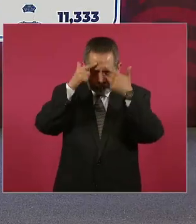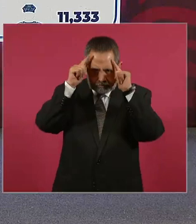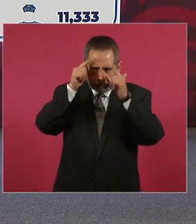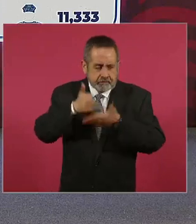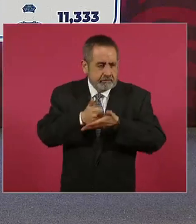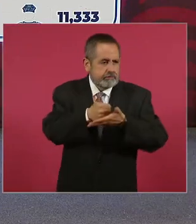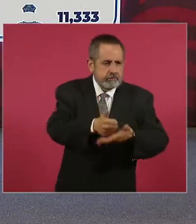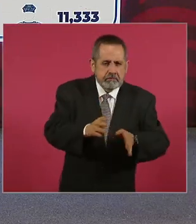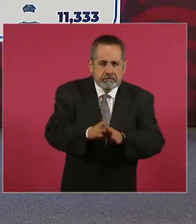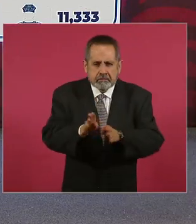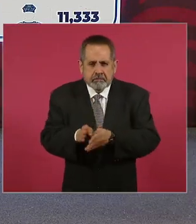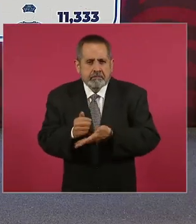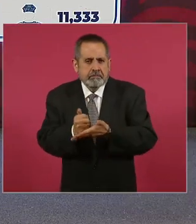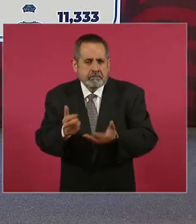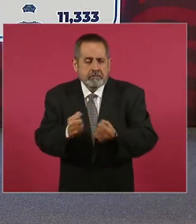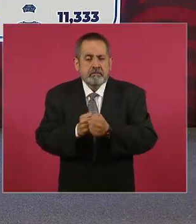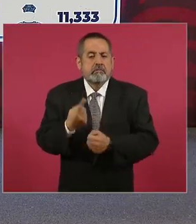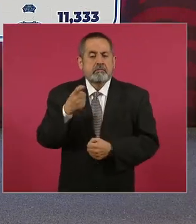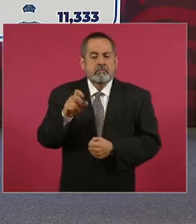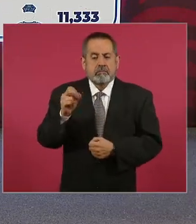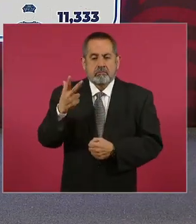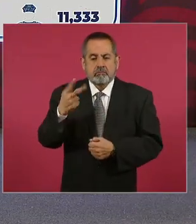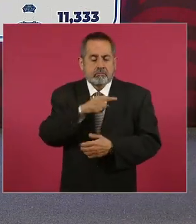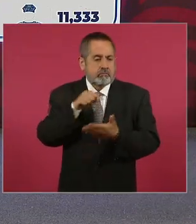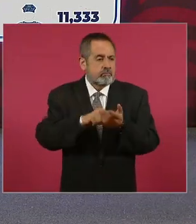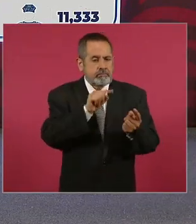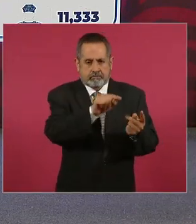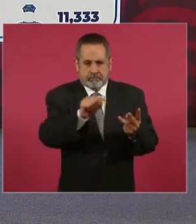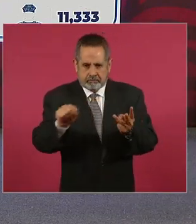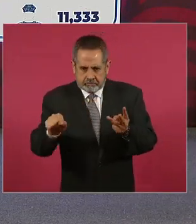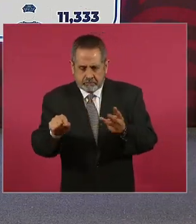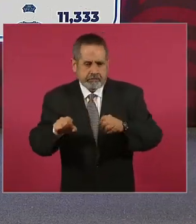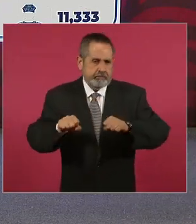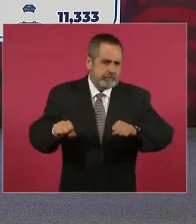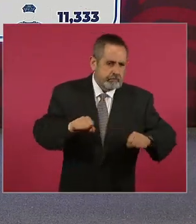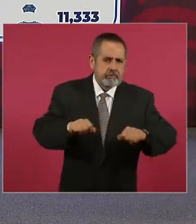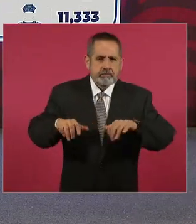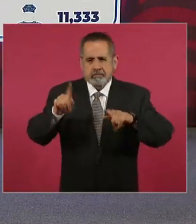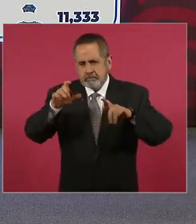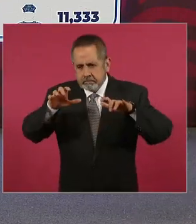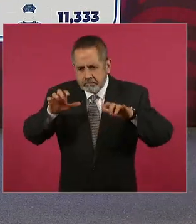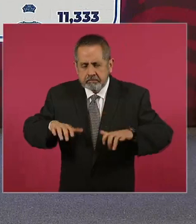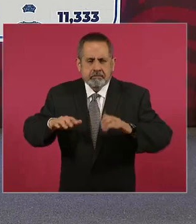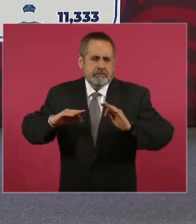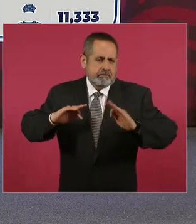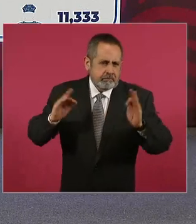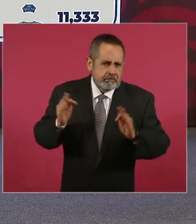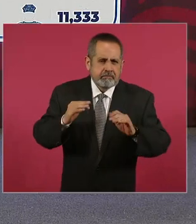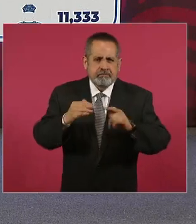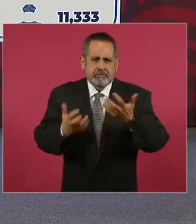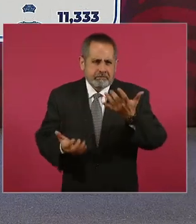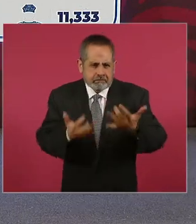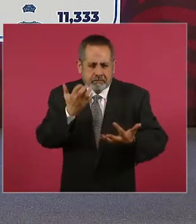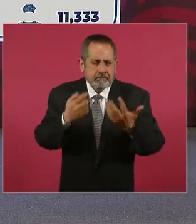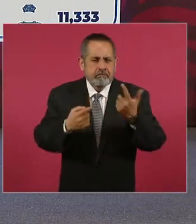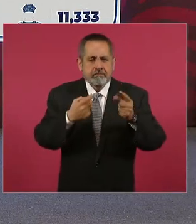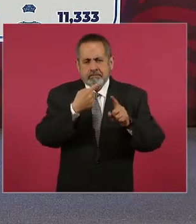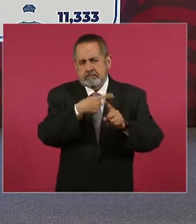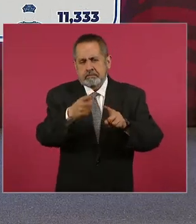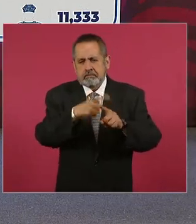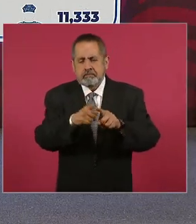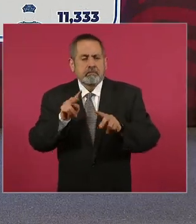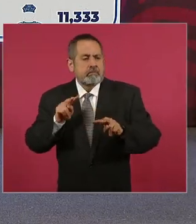atendieron 108 eventos, que fueron sismos, lluvias fuertes, frentes fríos, incendios